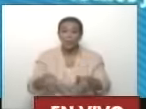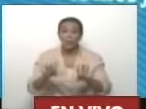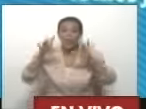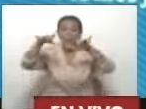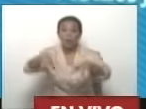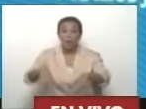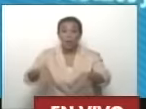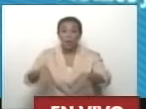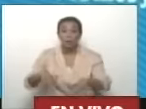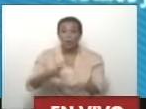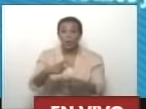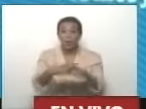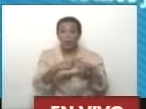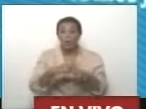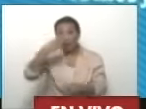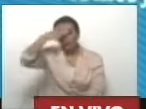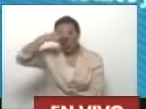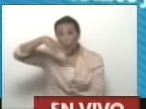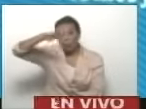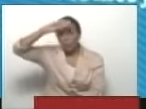Congo, Croacia, Cuba.